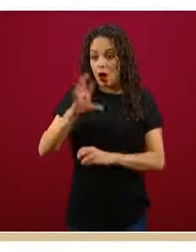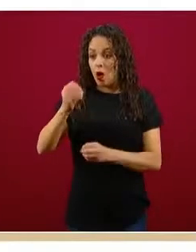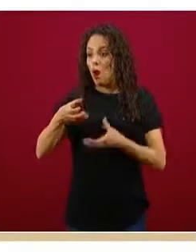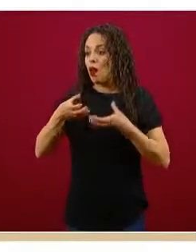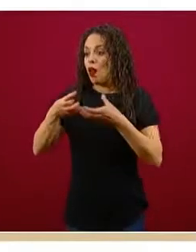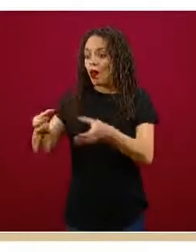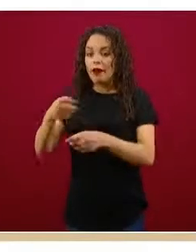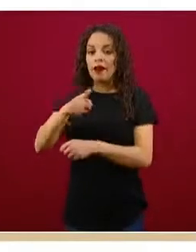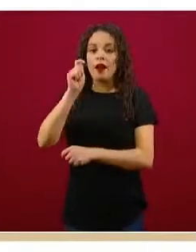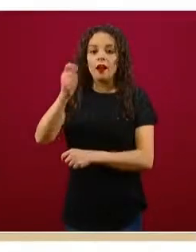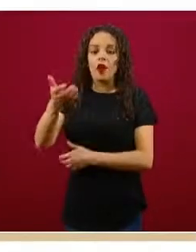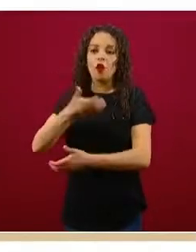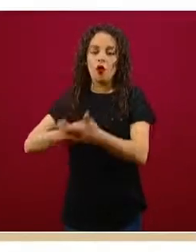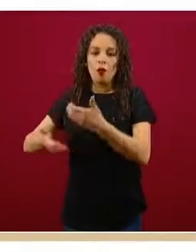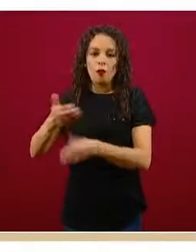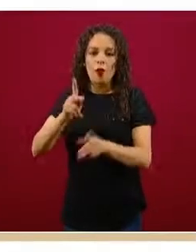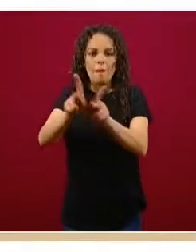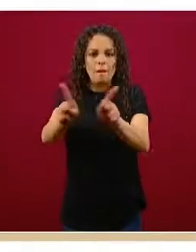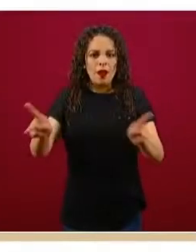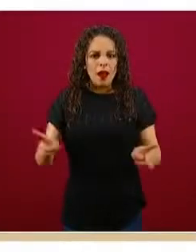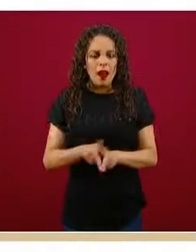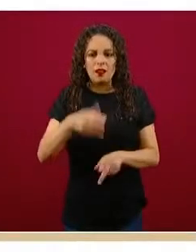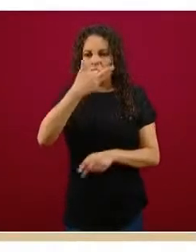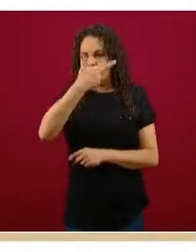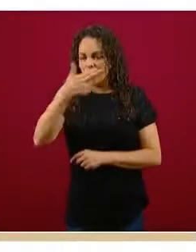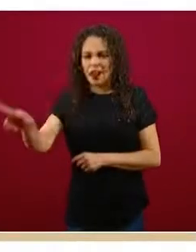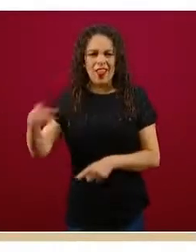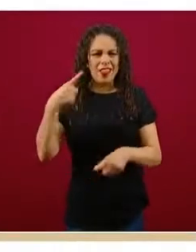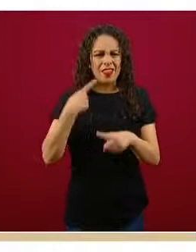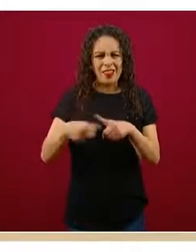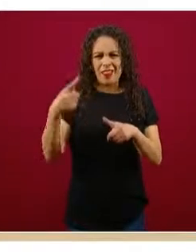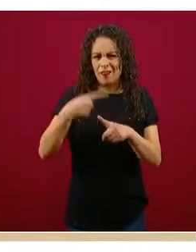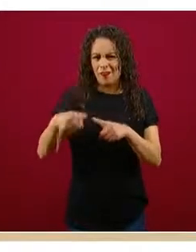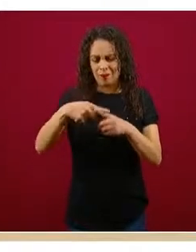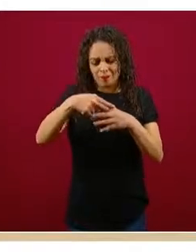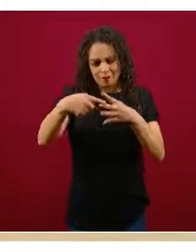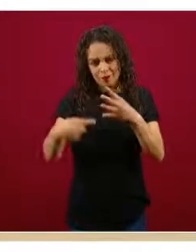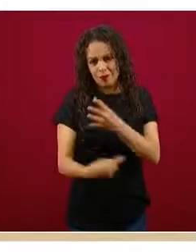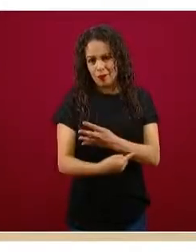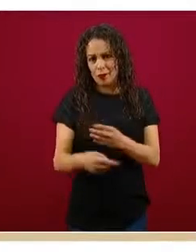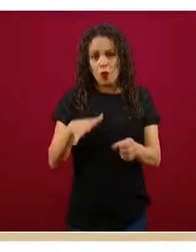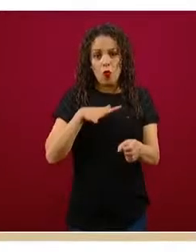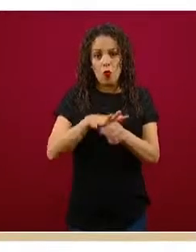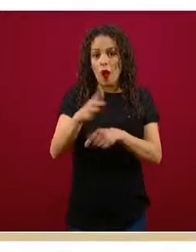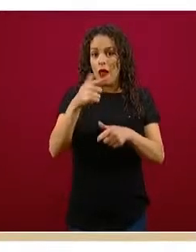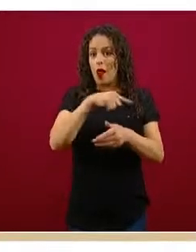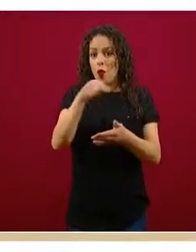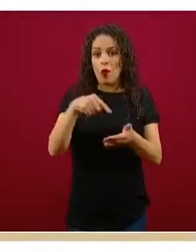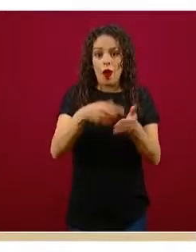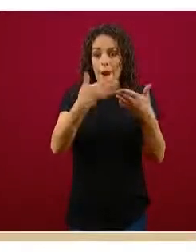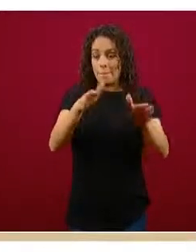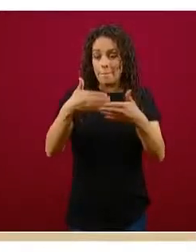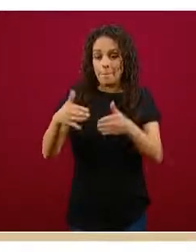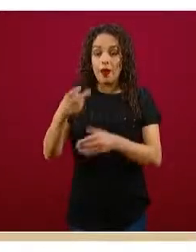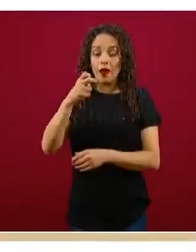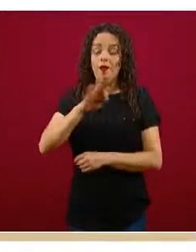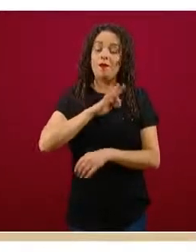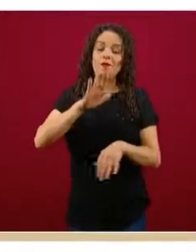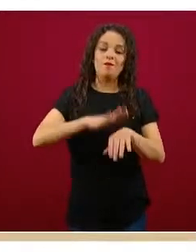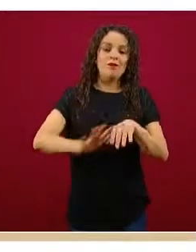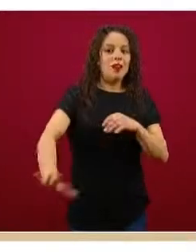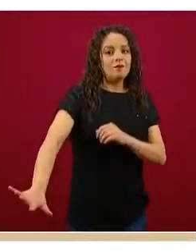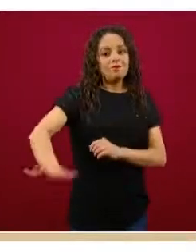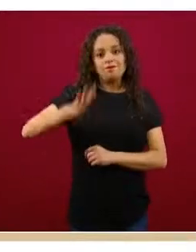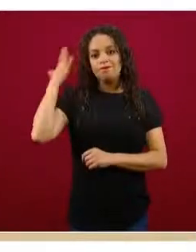público, centros comerciales, restaurantes, cualquier lugar, esto empezaría a acelerar la curva epidémica.